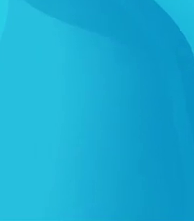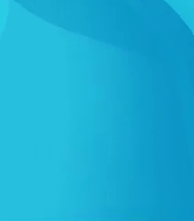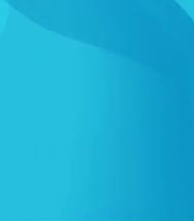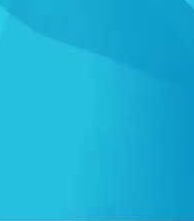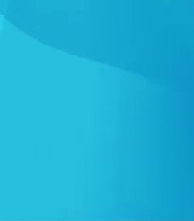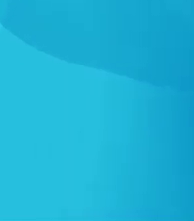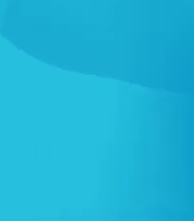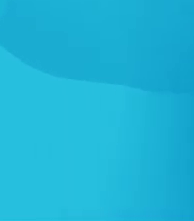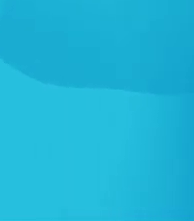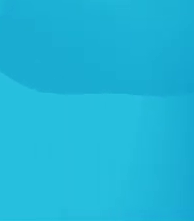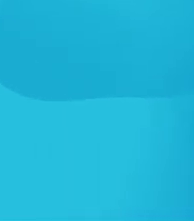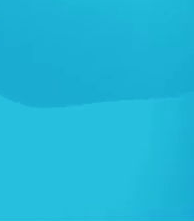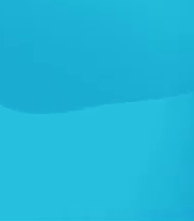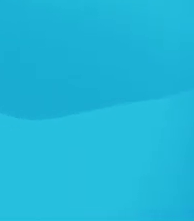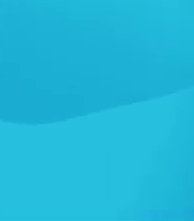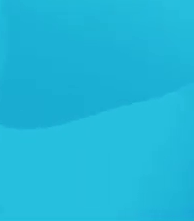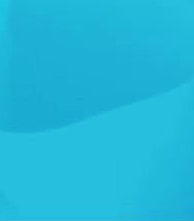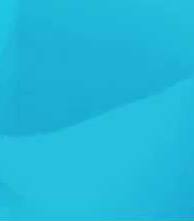ah